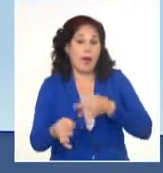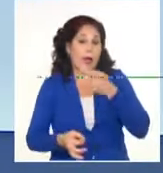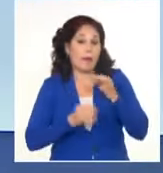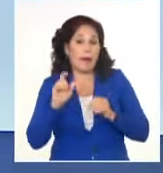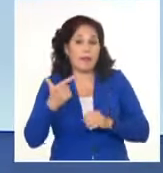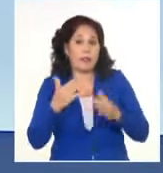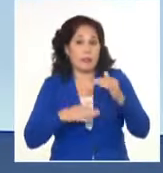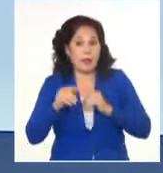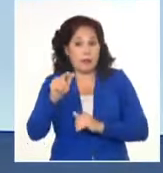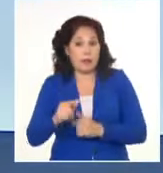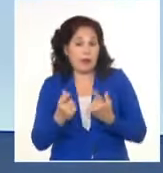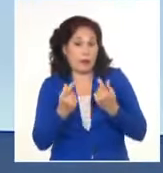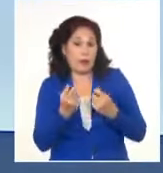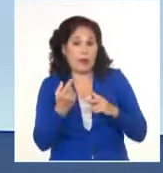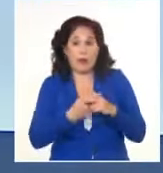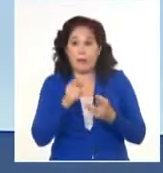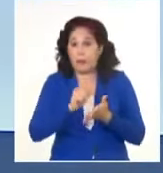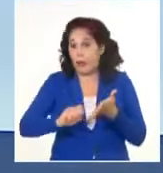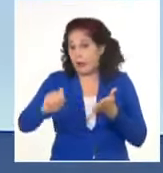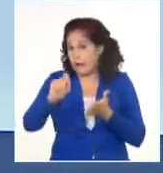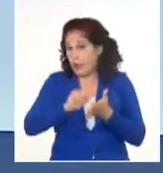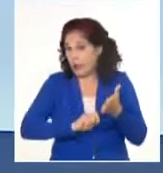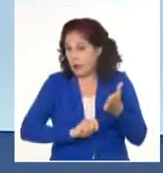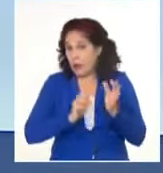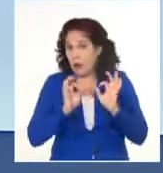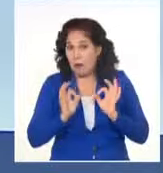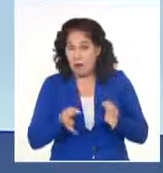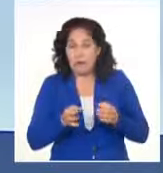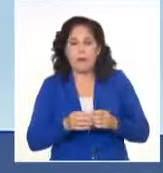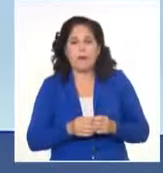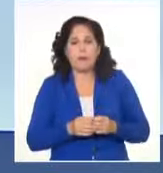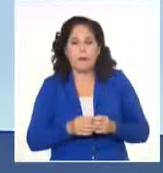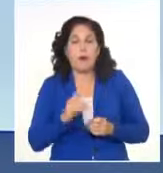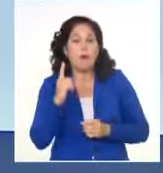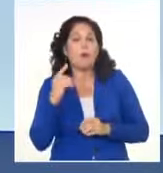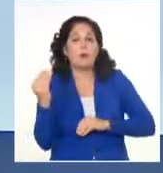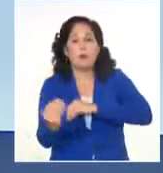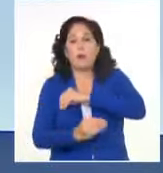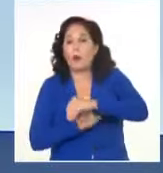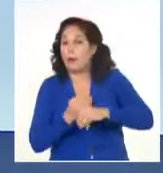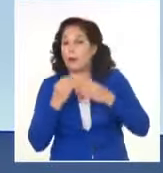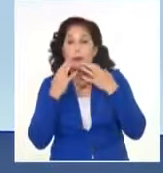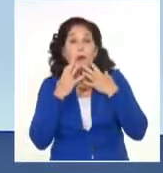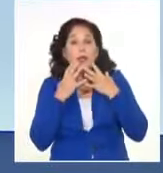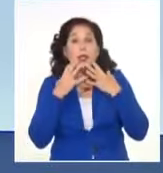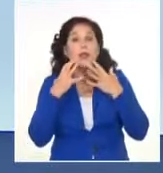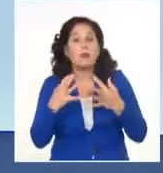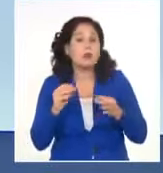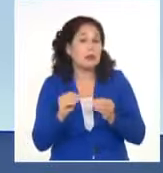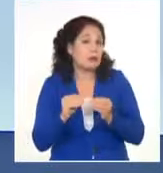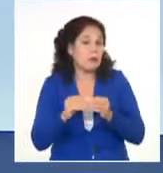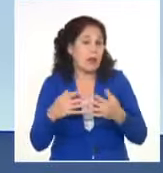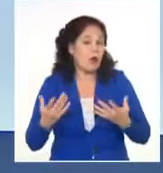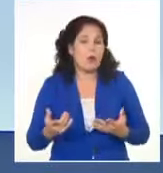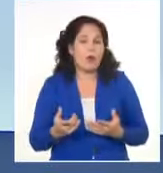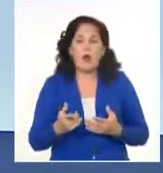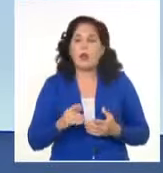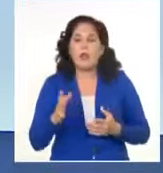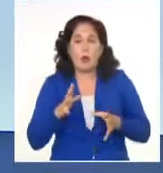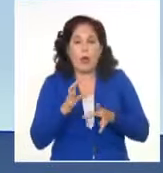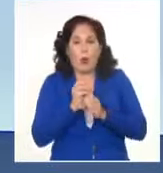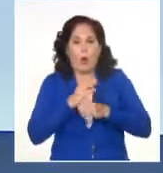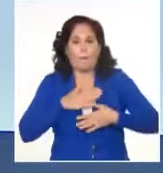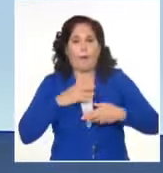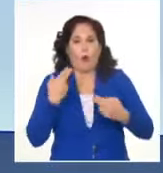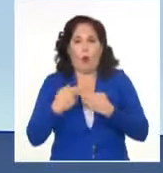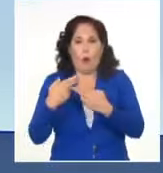viceministra de Economía y Planificación, Joana Odriozola Guitart, una de las transformaciones más importantes está relacionada con la descentralización de